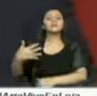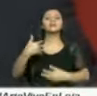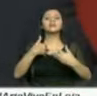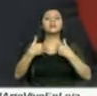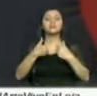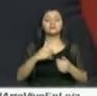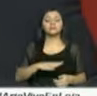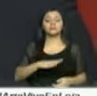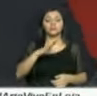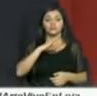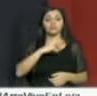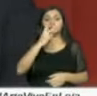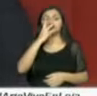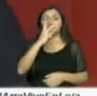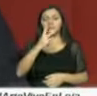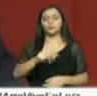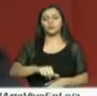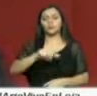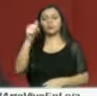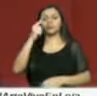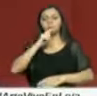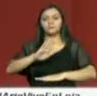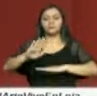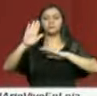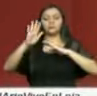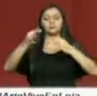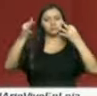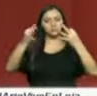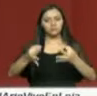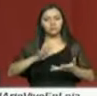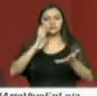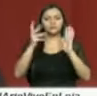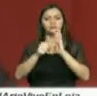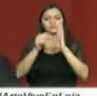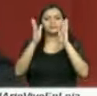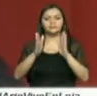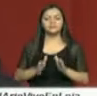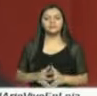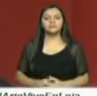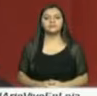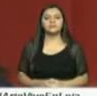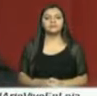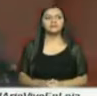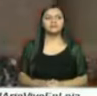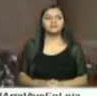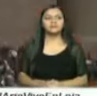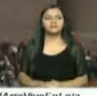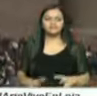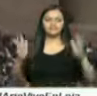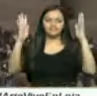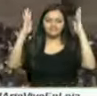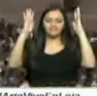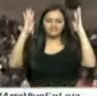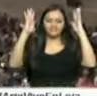les puedo decir, es otra promesa cumplida de la Revolución Ciudadana.